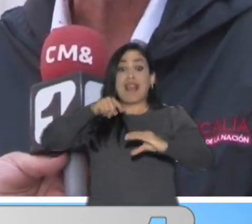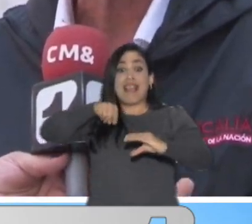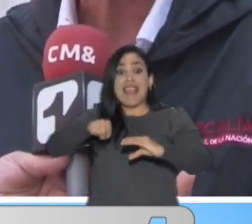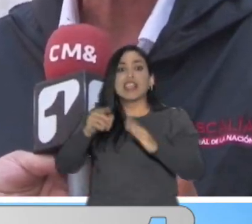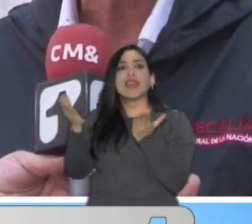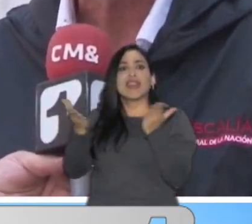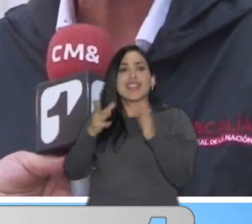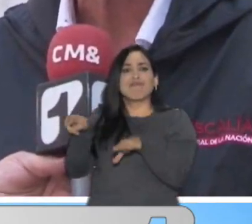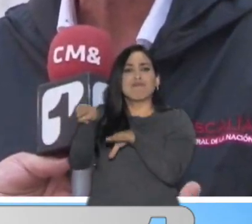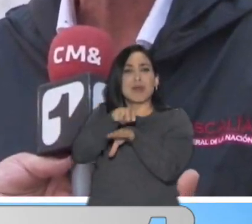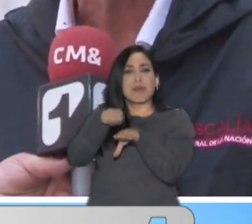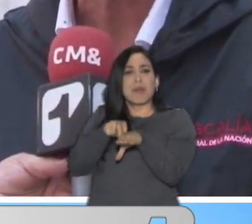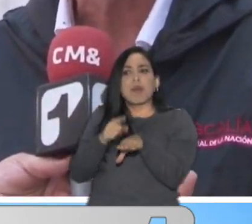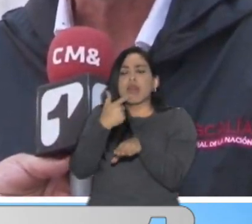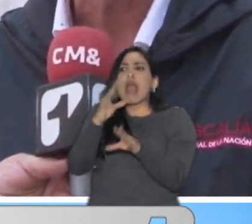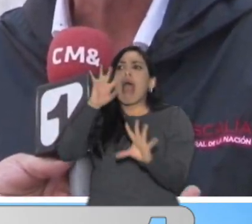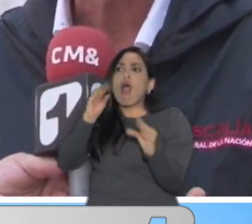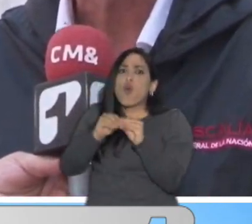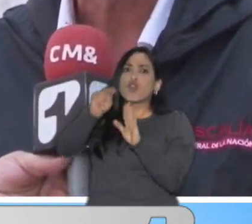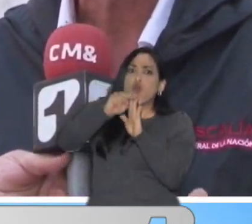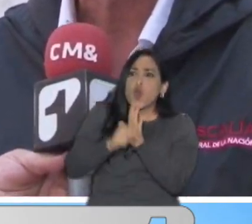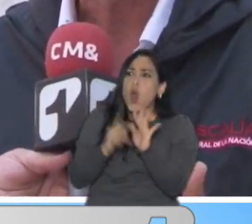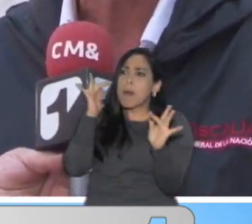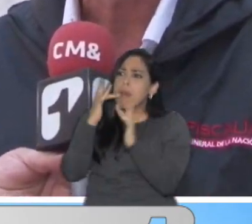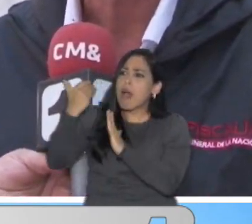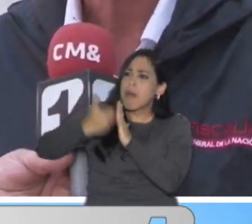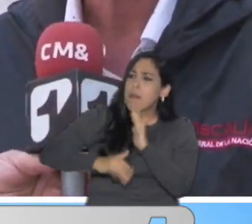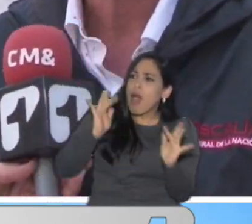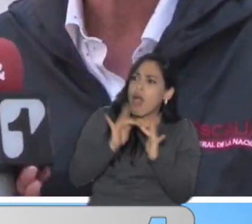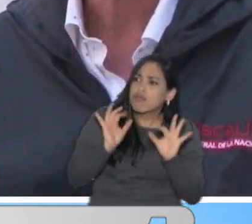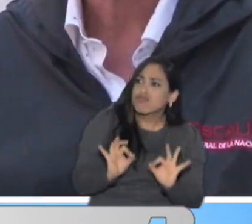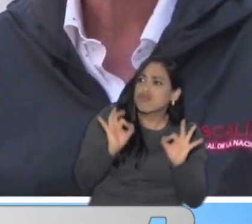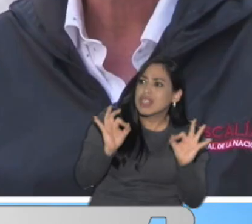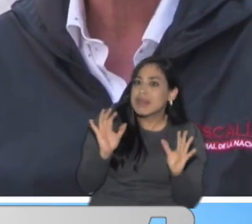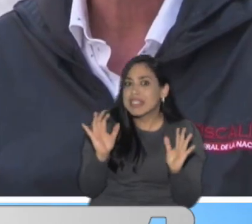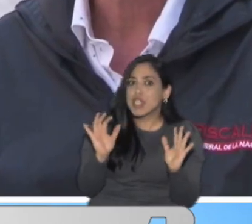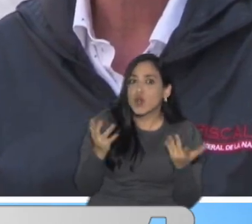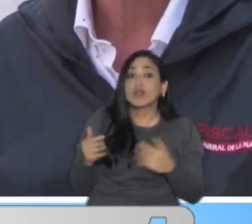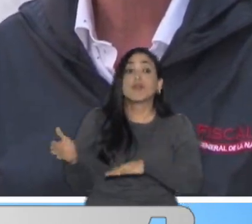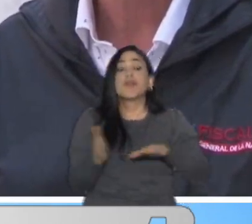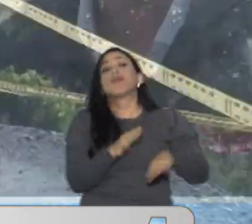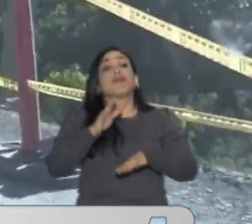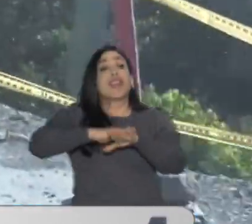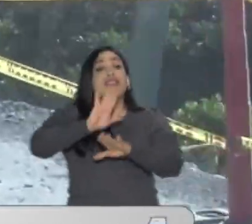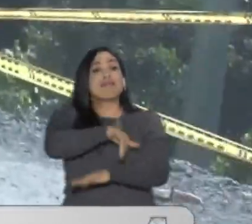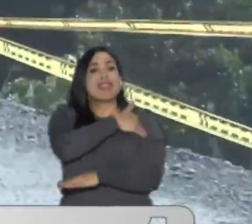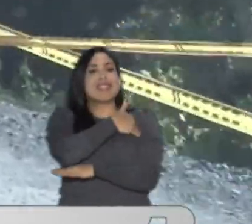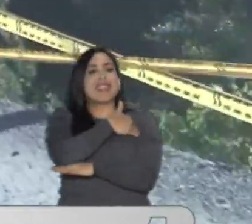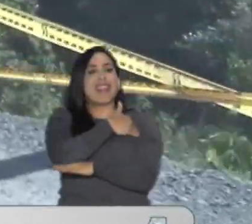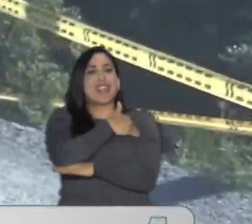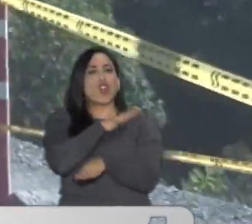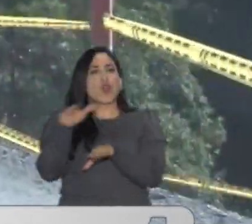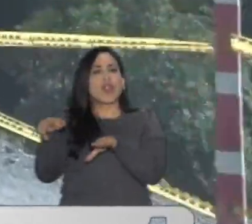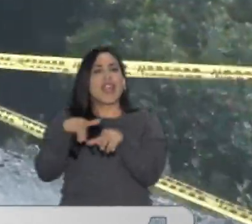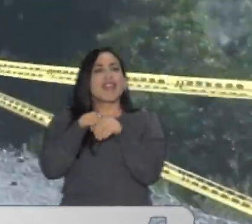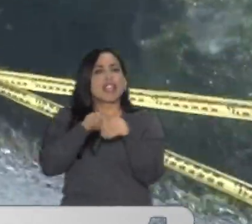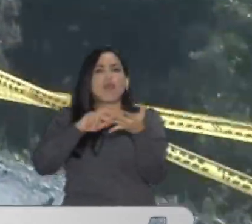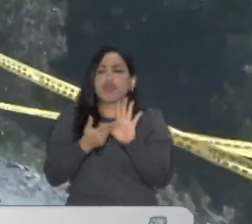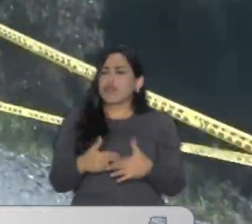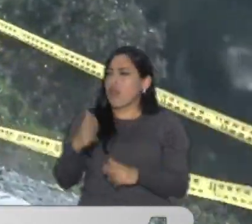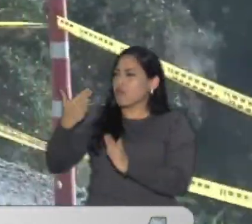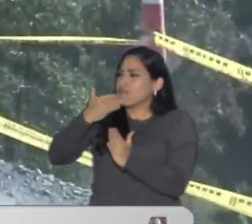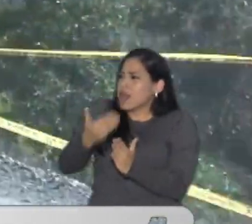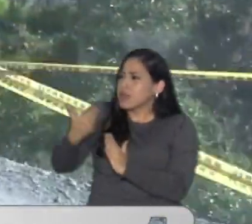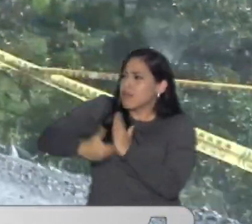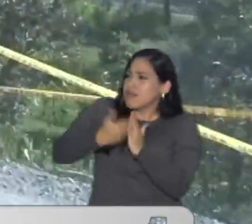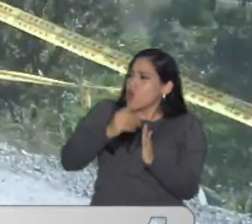servicio de transporte escolar está ajustado a todas las normas de carácter legal. Es que precisamente el Ministerio de Transporte ha dicho que no tenía tarjeta de operaciones ni nada.